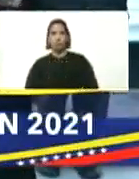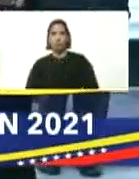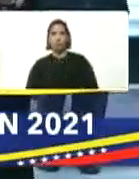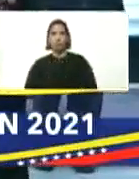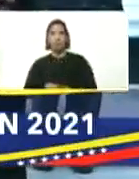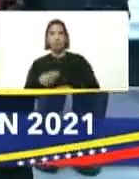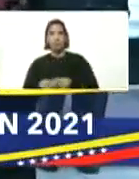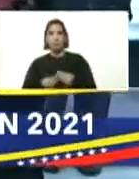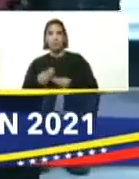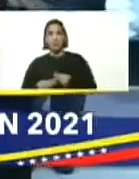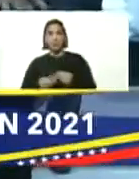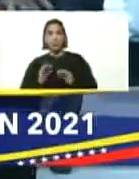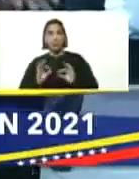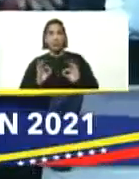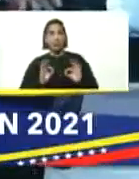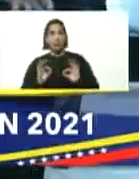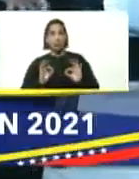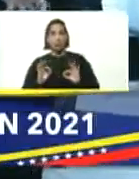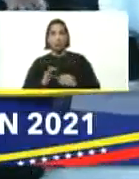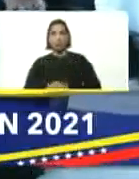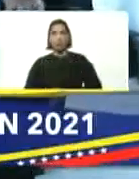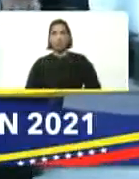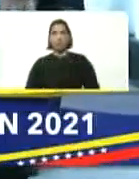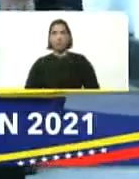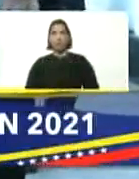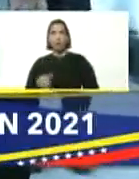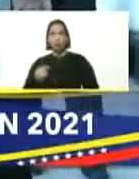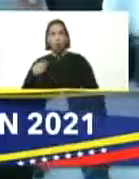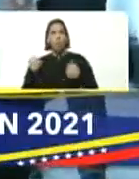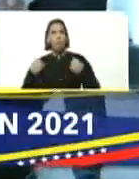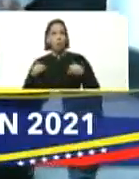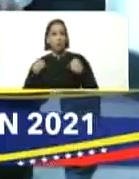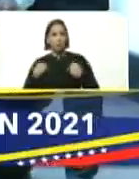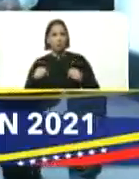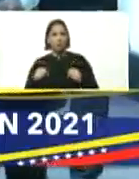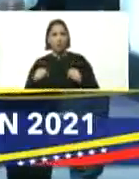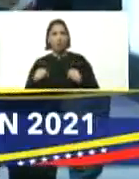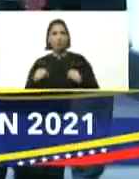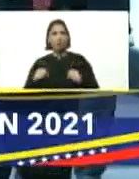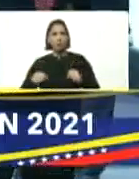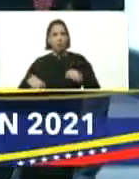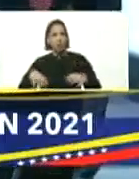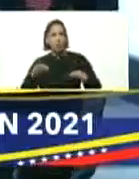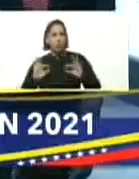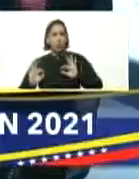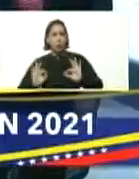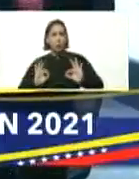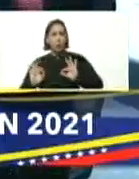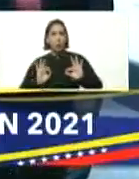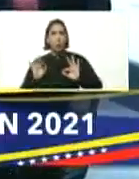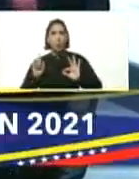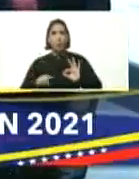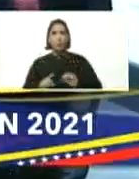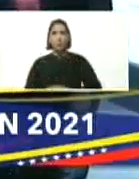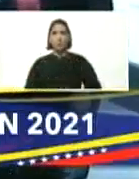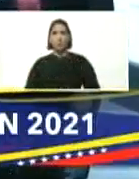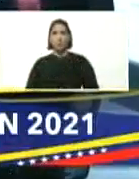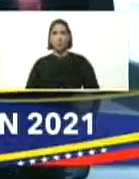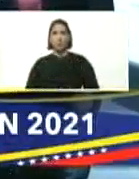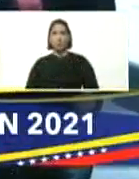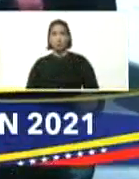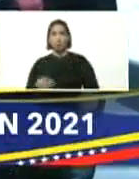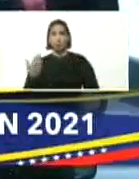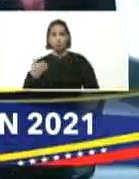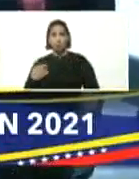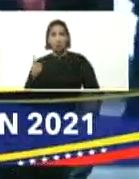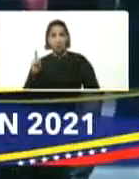haciendo teatro mimo. Yo practiqué mimo, fui mimo, yo fui mimo,